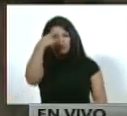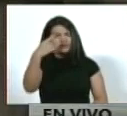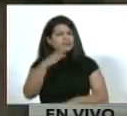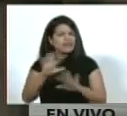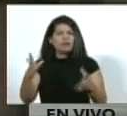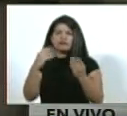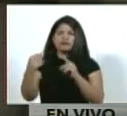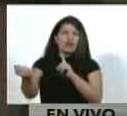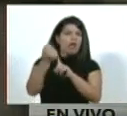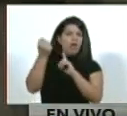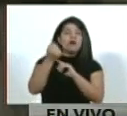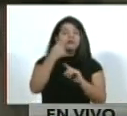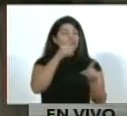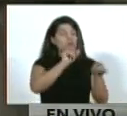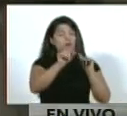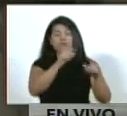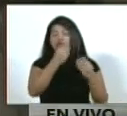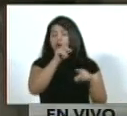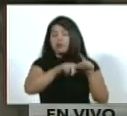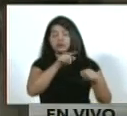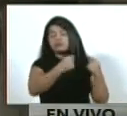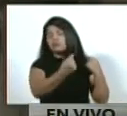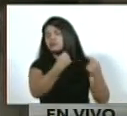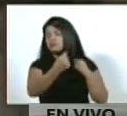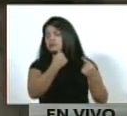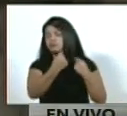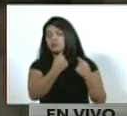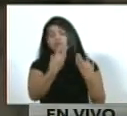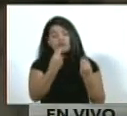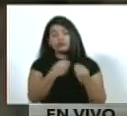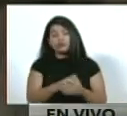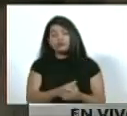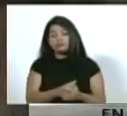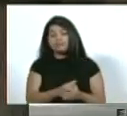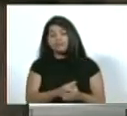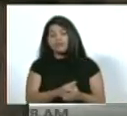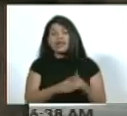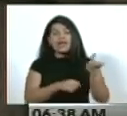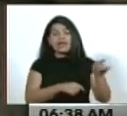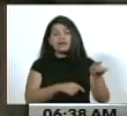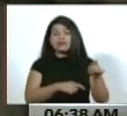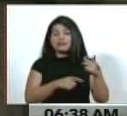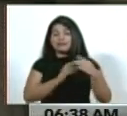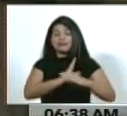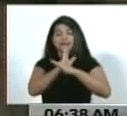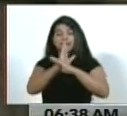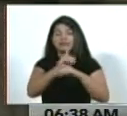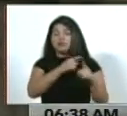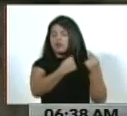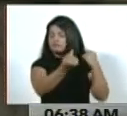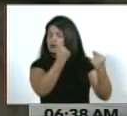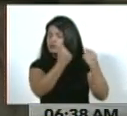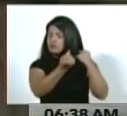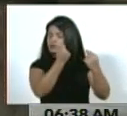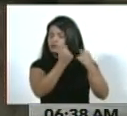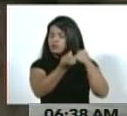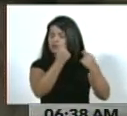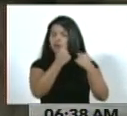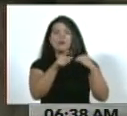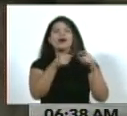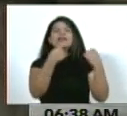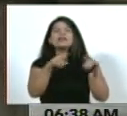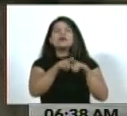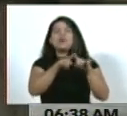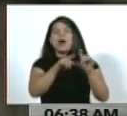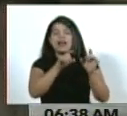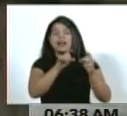de todas las afrentas, todas las perturbaciones, los dardos, las flechas que